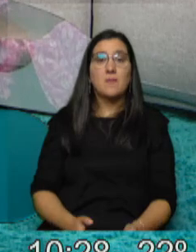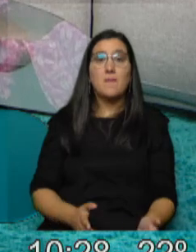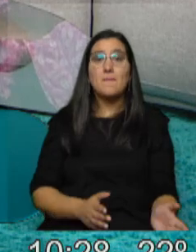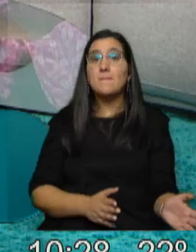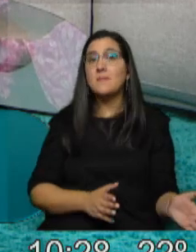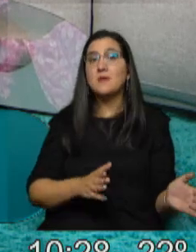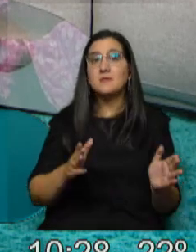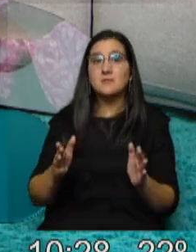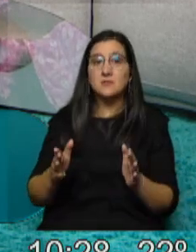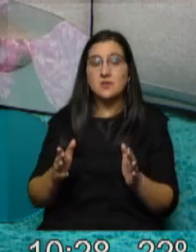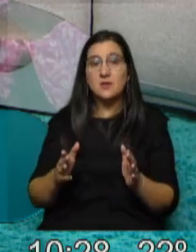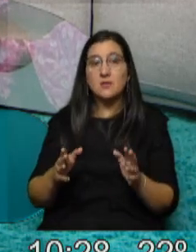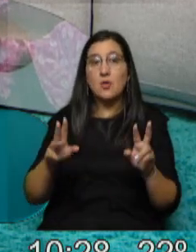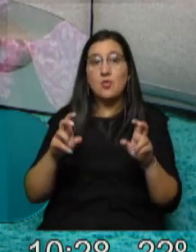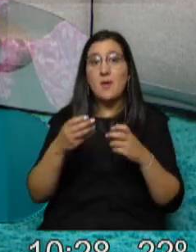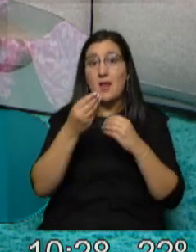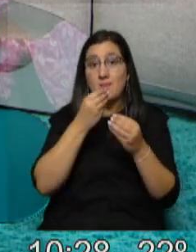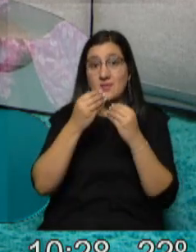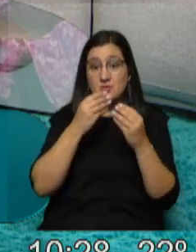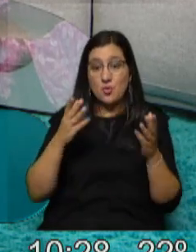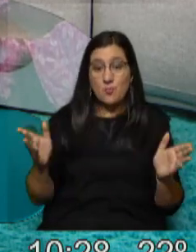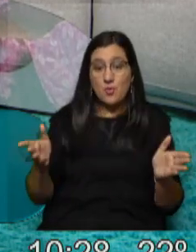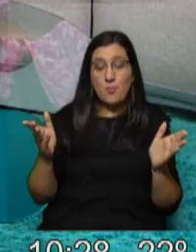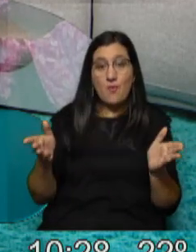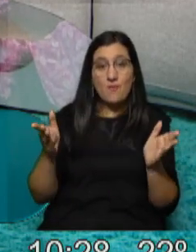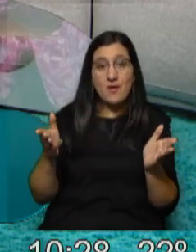cuestiones de alimenticias y promover